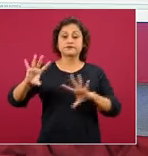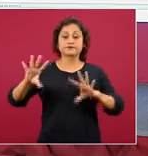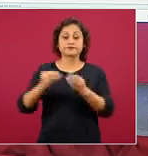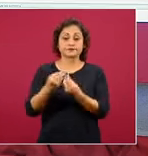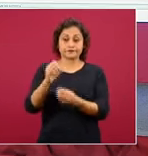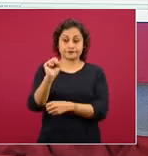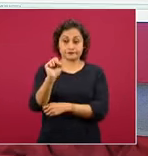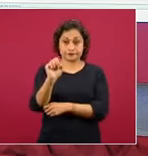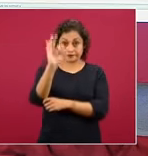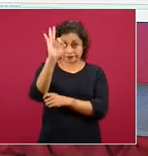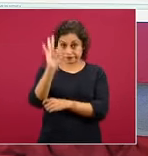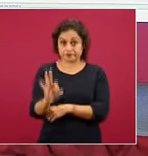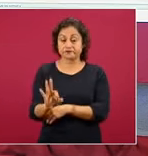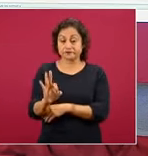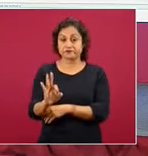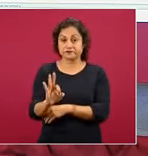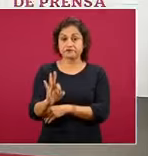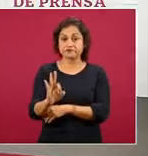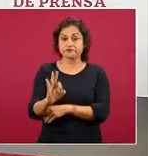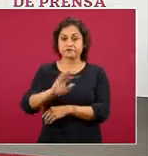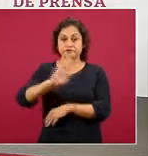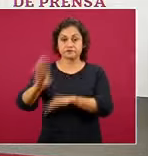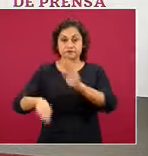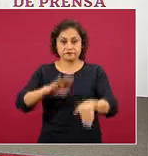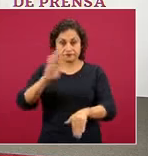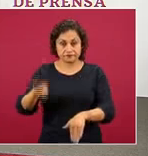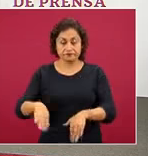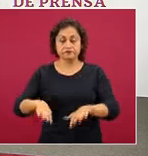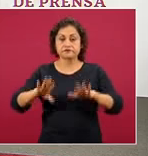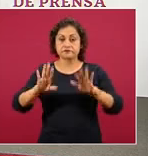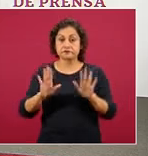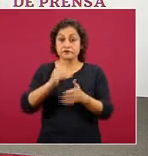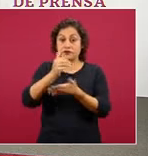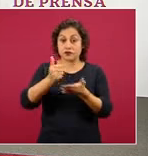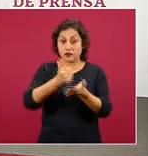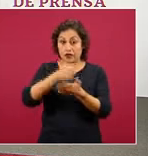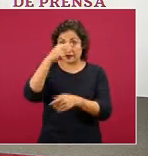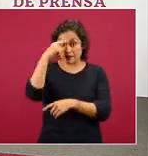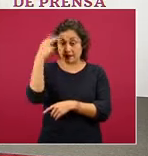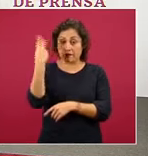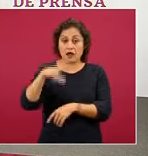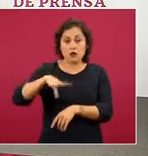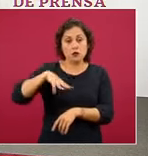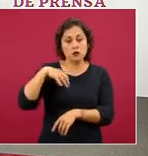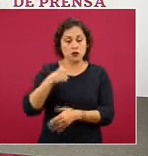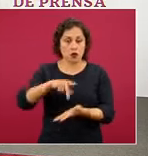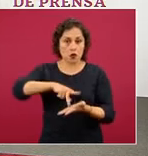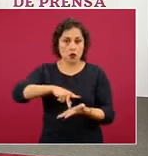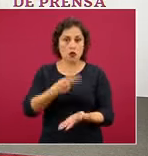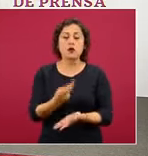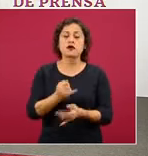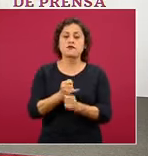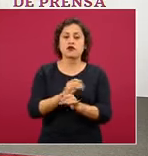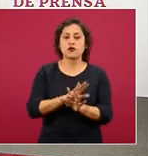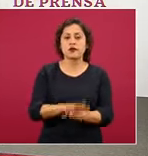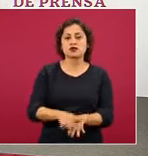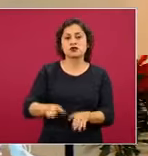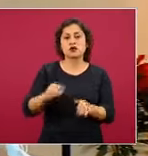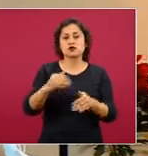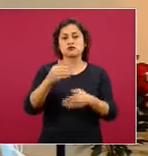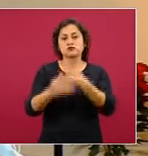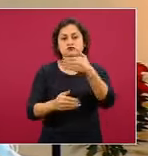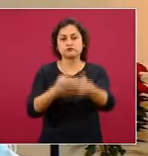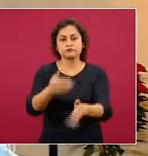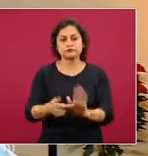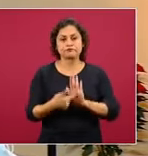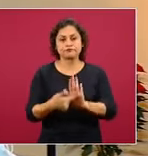60% de exceso de mortalidad. La Ciudad de México también está haciendo un ejercicio adicional que también publica de manera periódica y